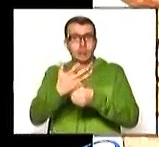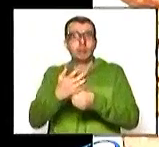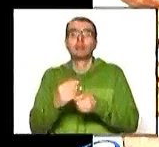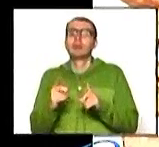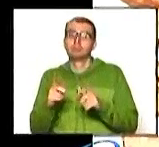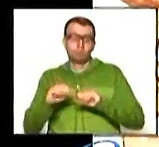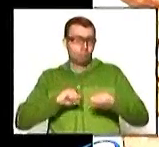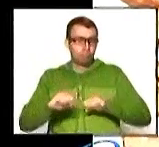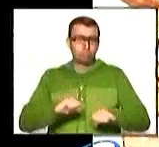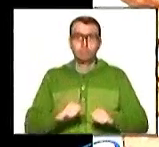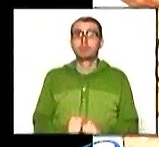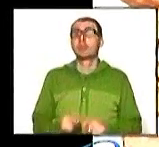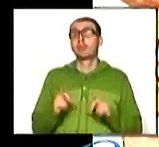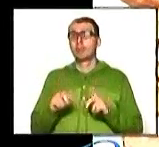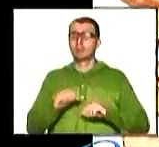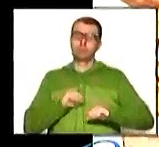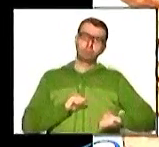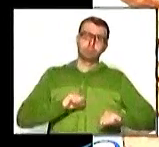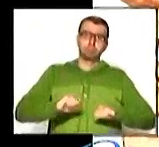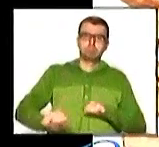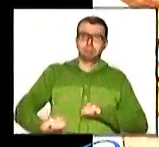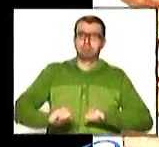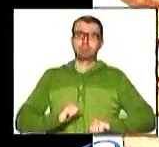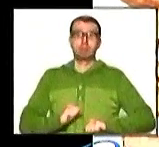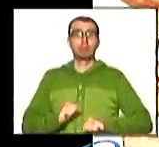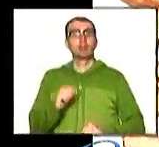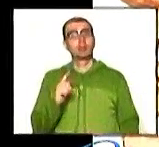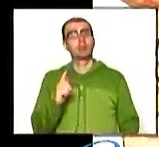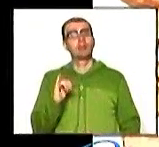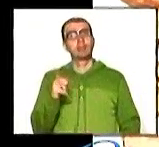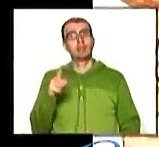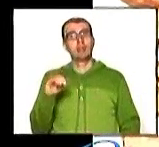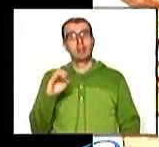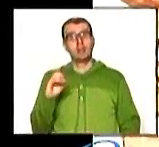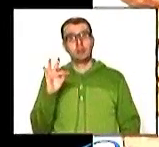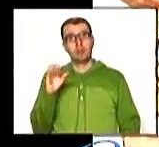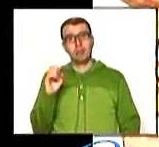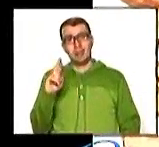es muy importante, pero habría que tener métodos diagnósticos.